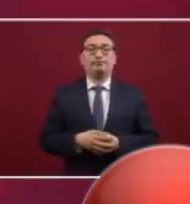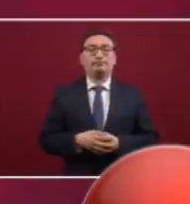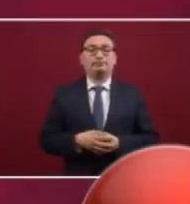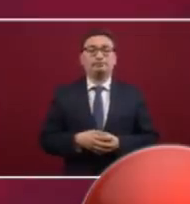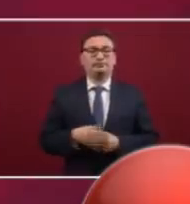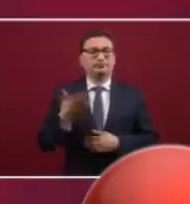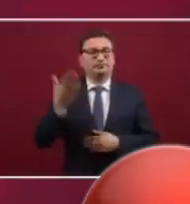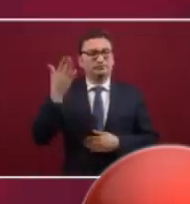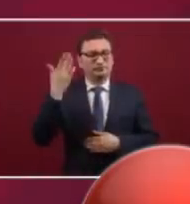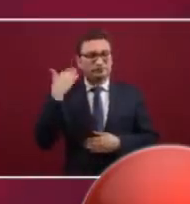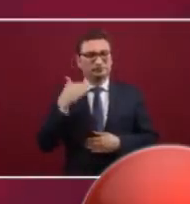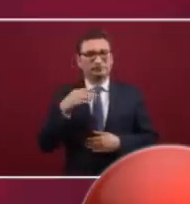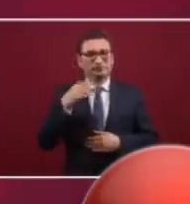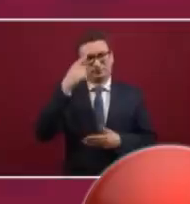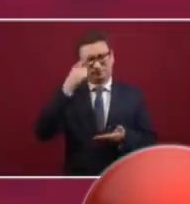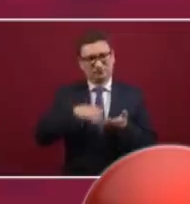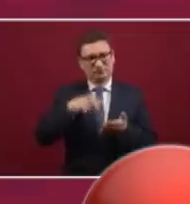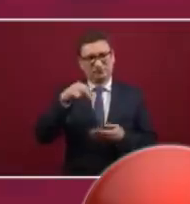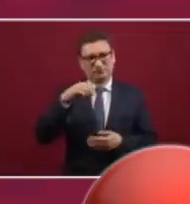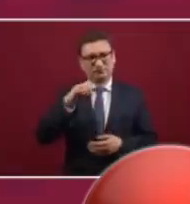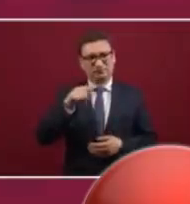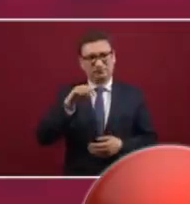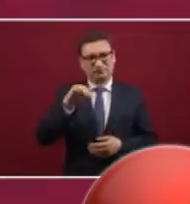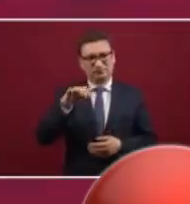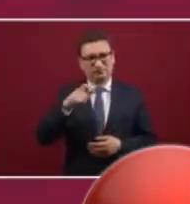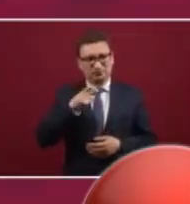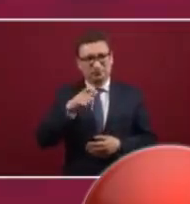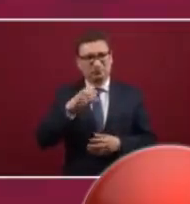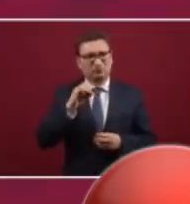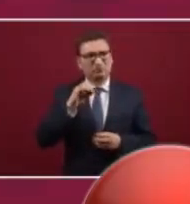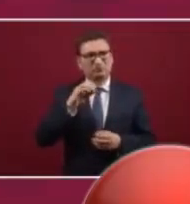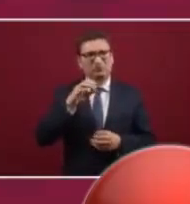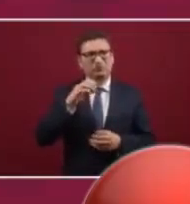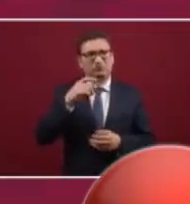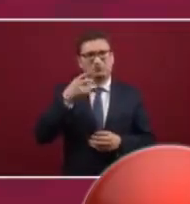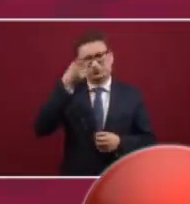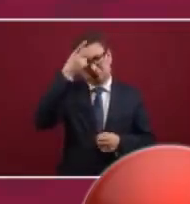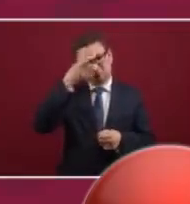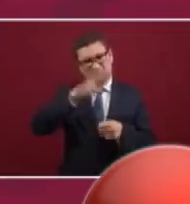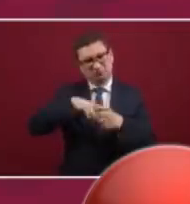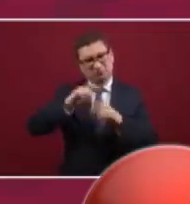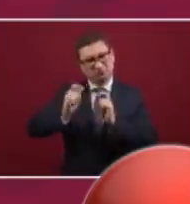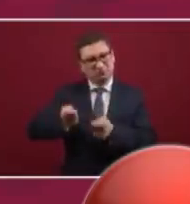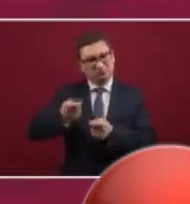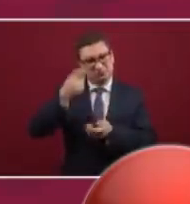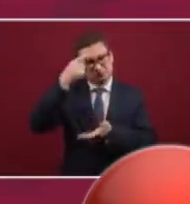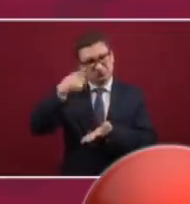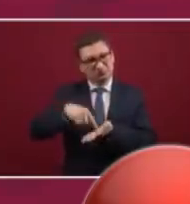no sé si en Notimex o era director de